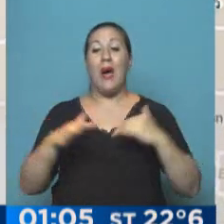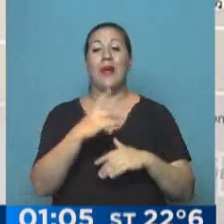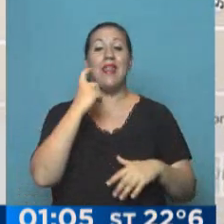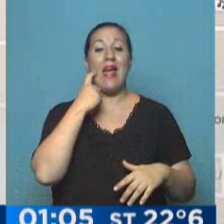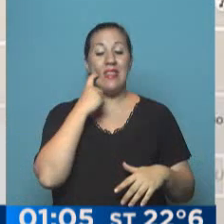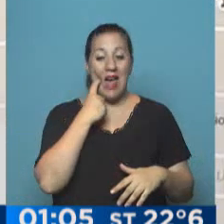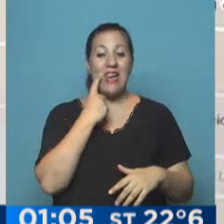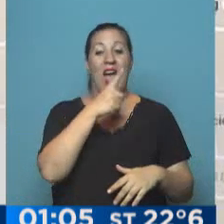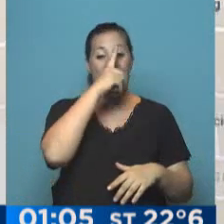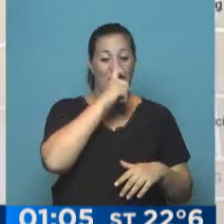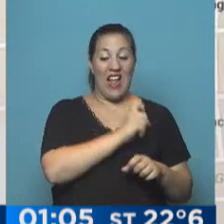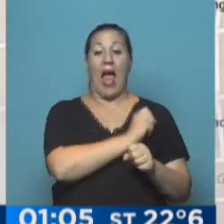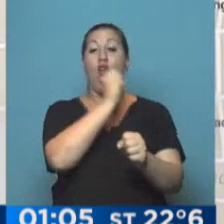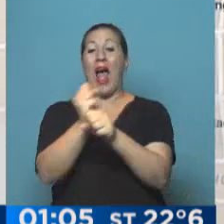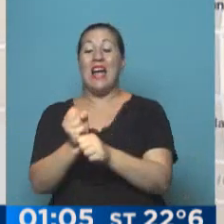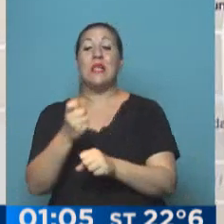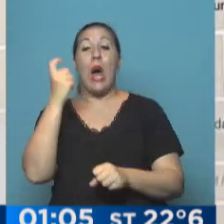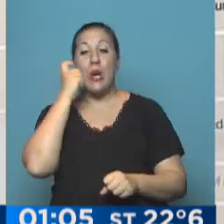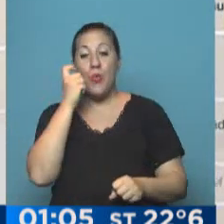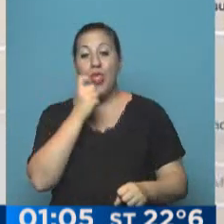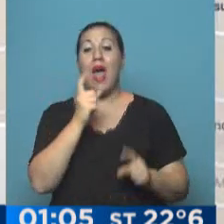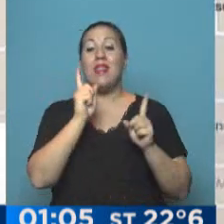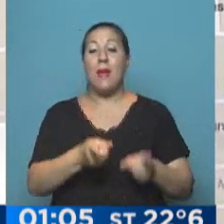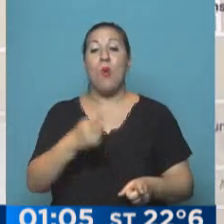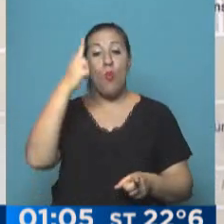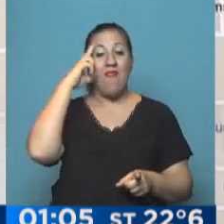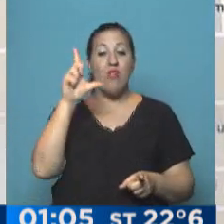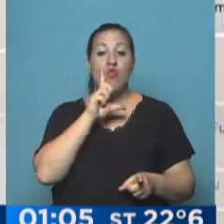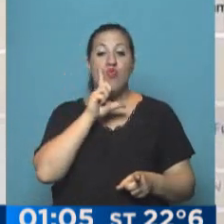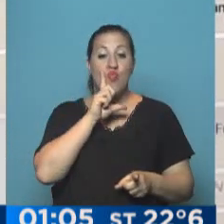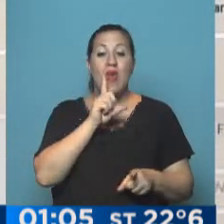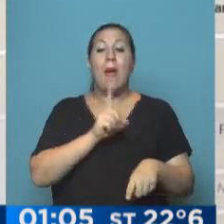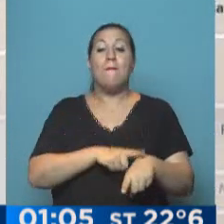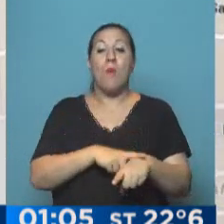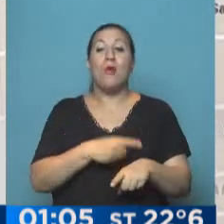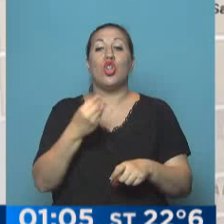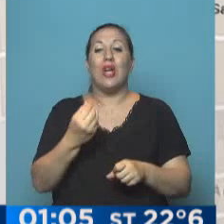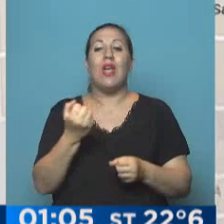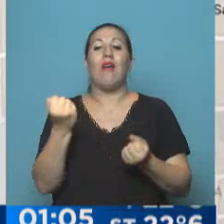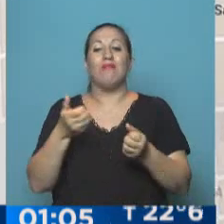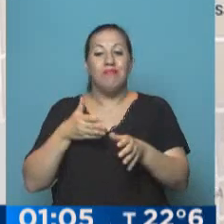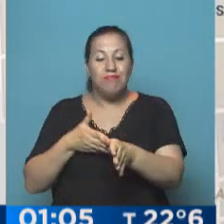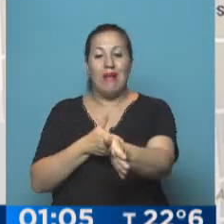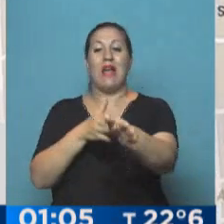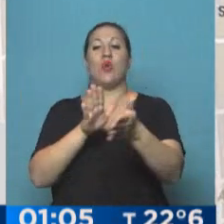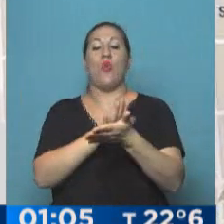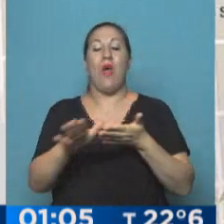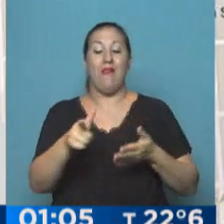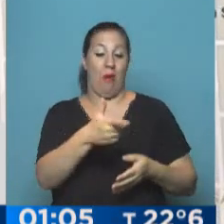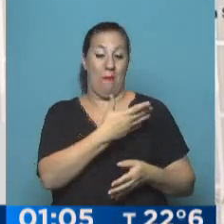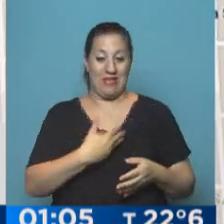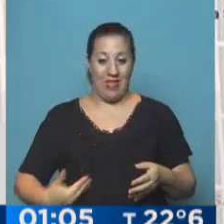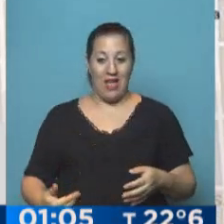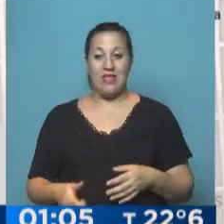Ríos desde Belgrano hasta Rivadavia y la 9 de Julio al momento que pase el nuevo presidente. Las